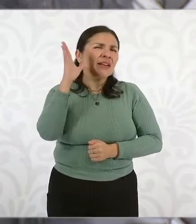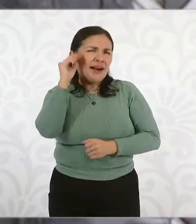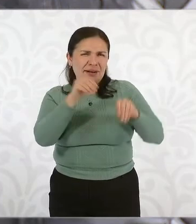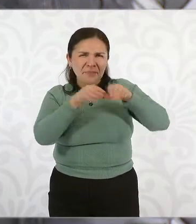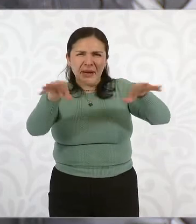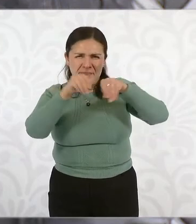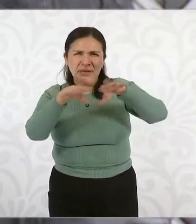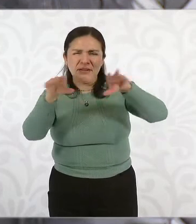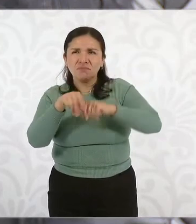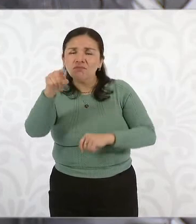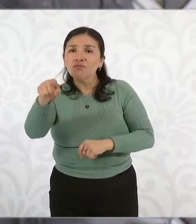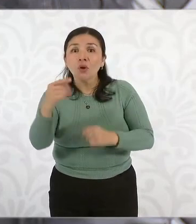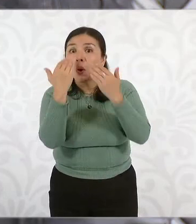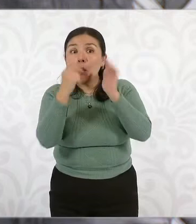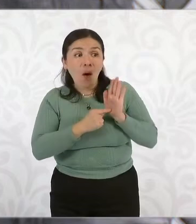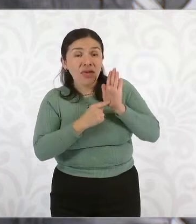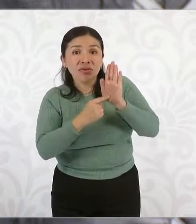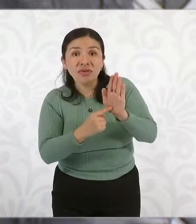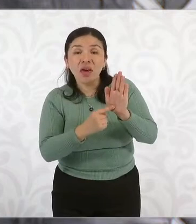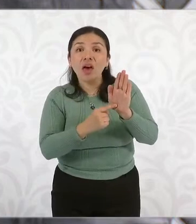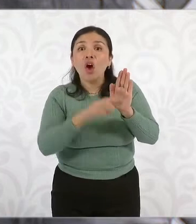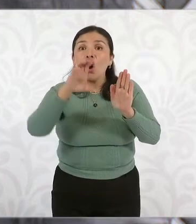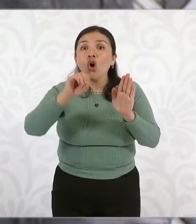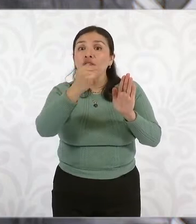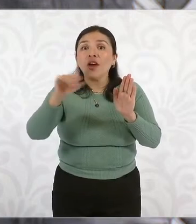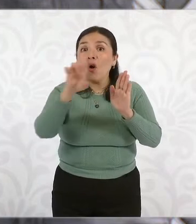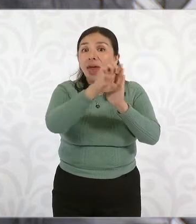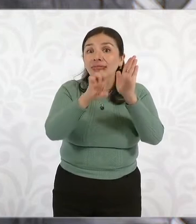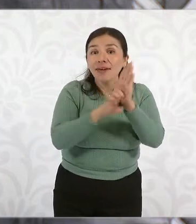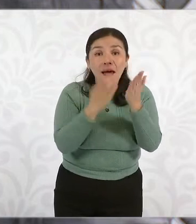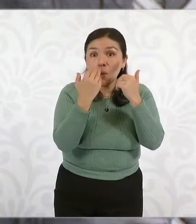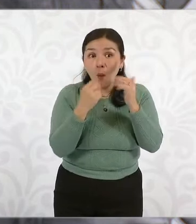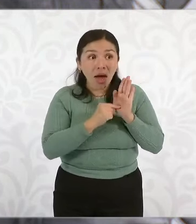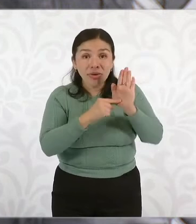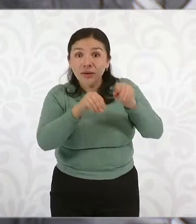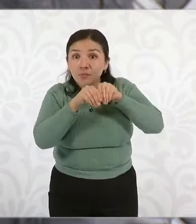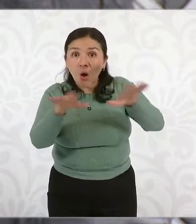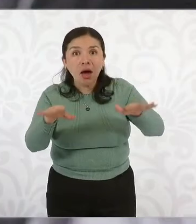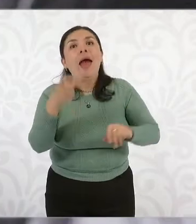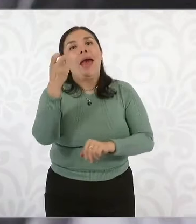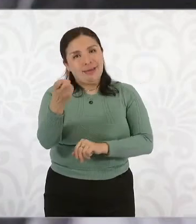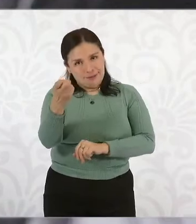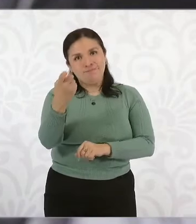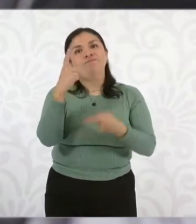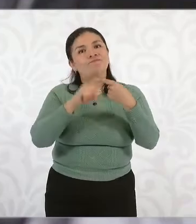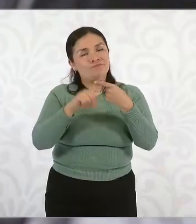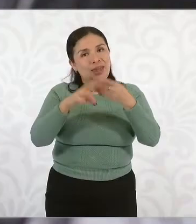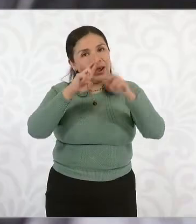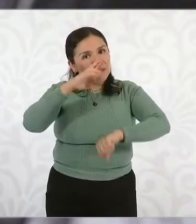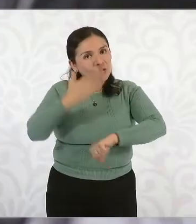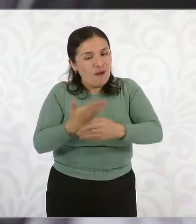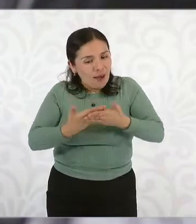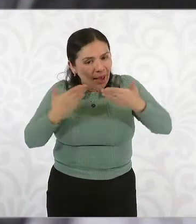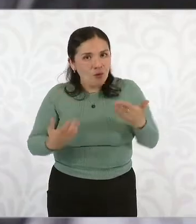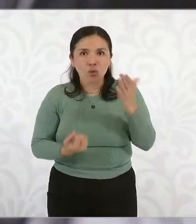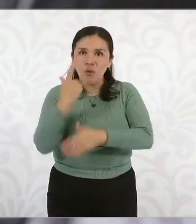no emiten su código de ética. Una de las responsabilidades importantes y de los avances en esta ley